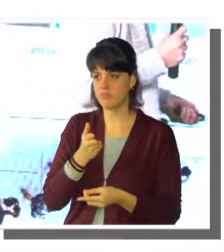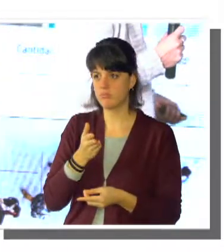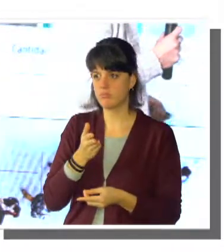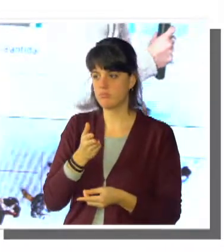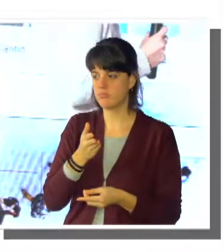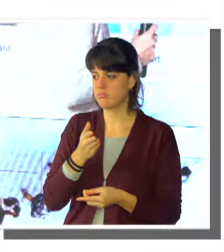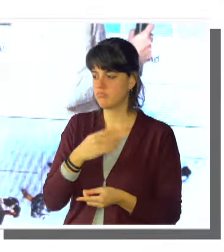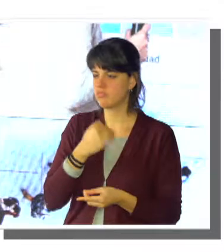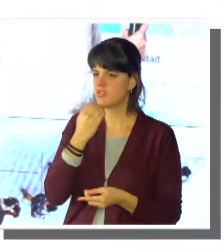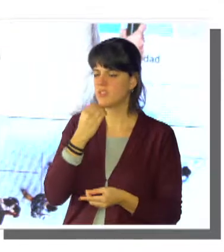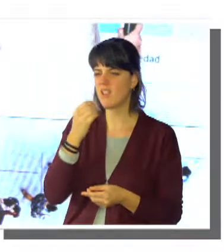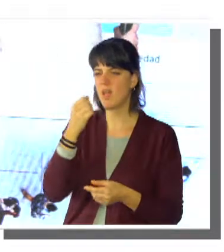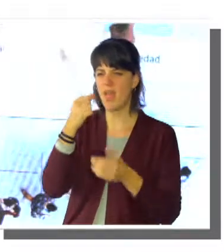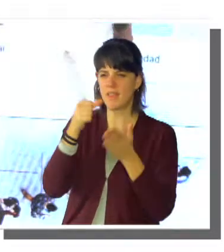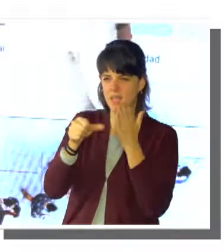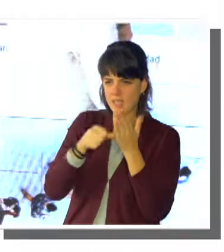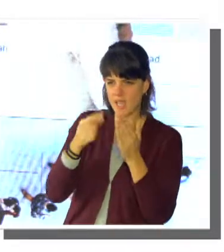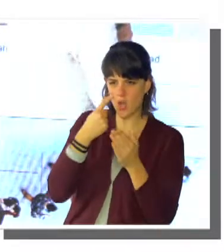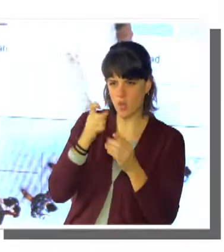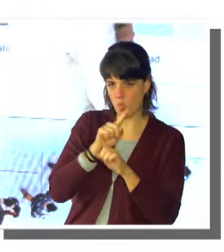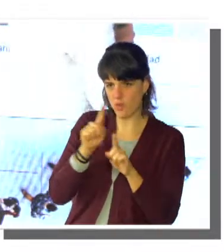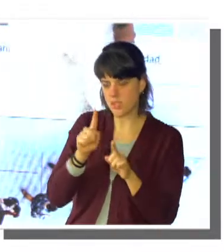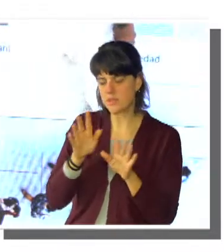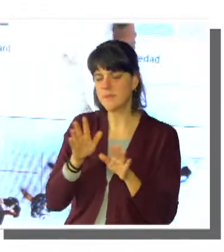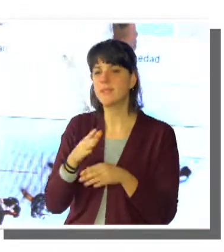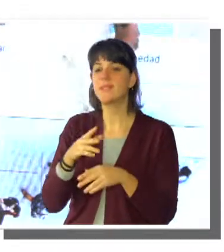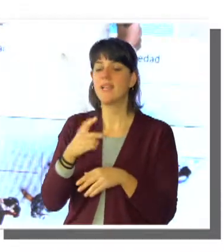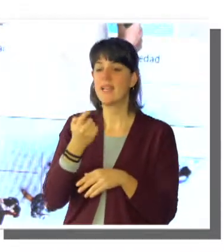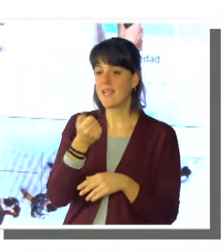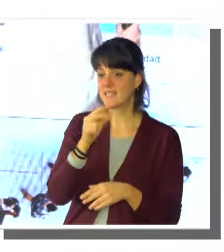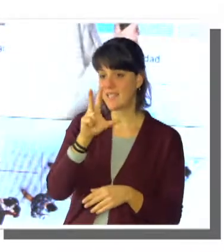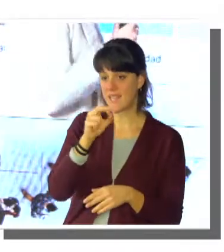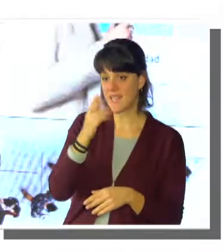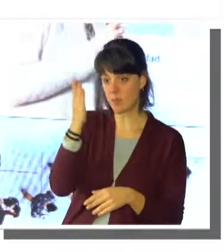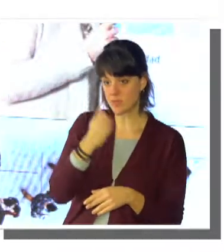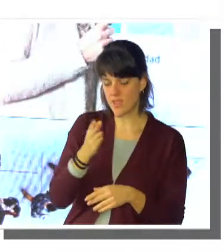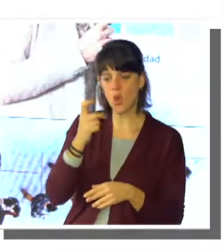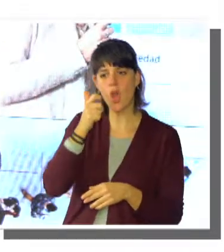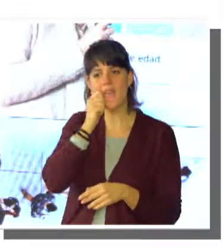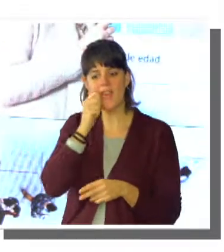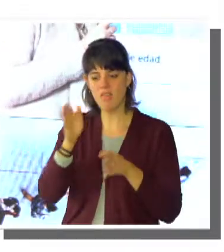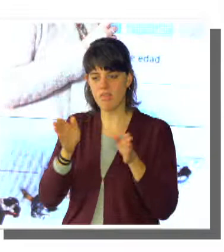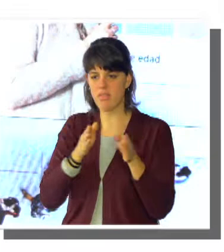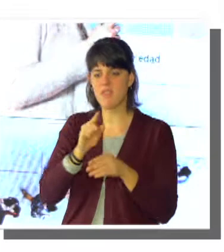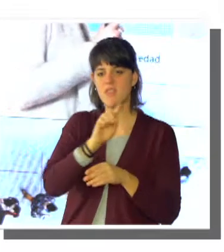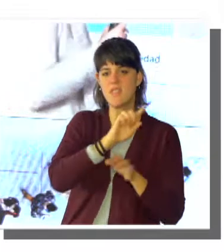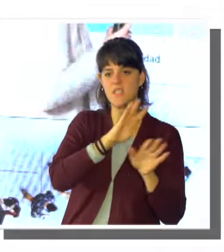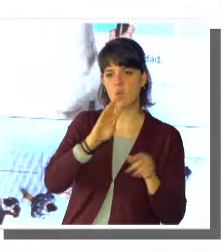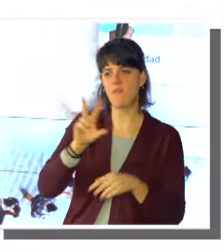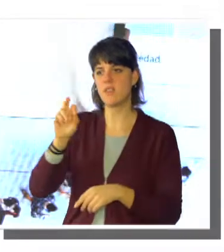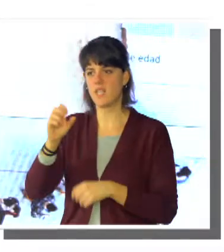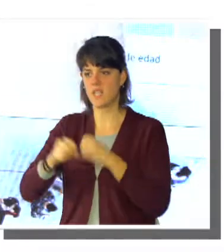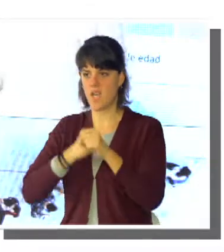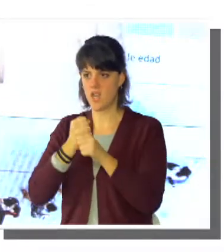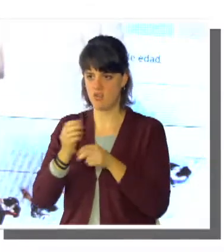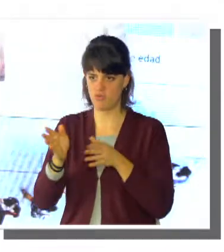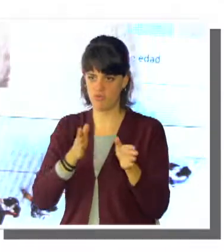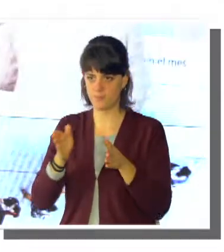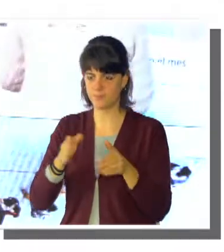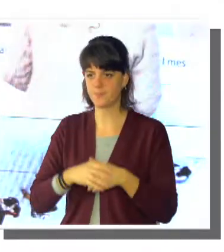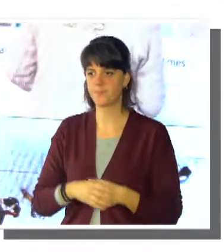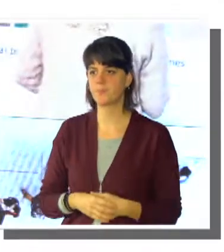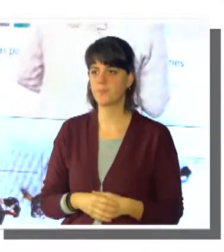600 y 700.000 tarjetas mensuales. Nosotros nos basamos en un mes, creo que era octubre de 2017, pero después lo vimos